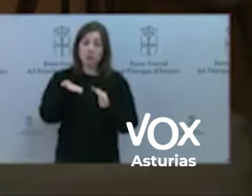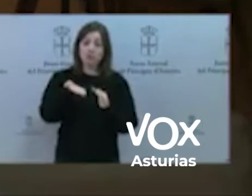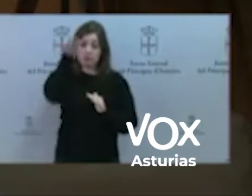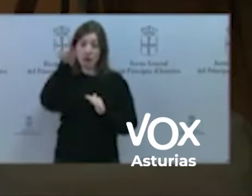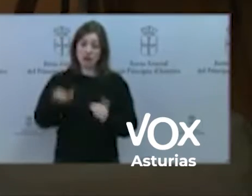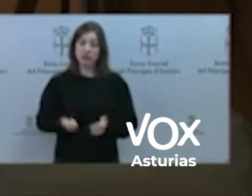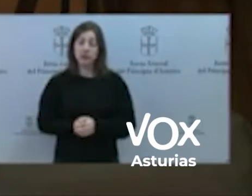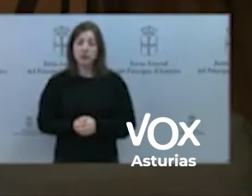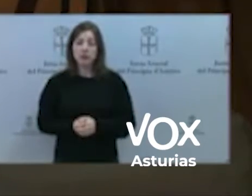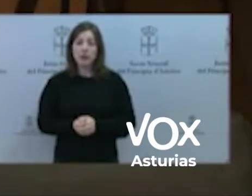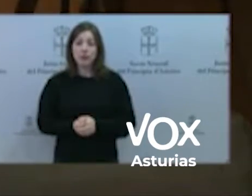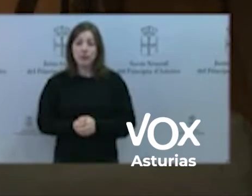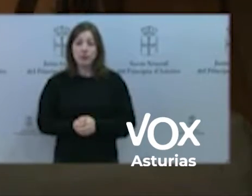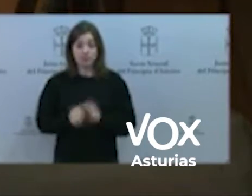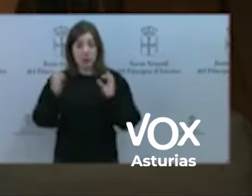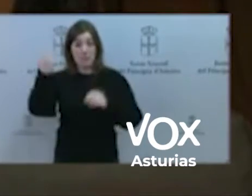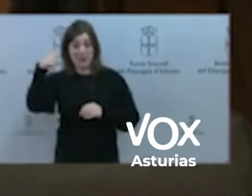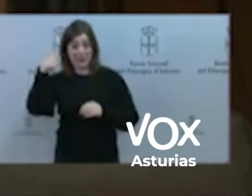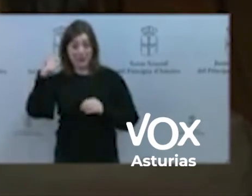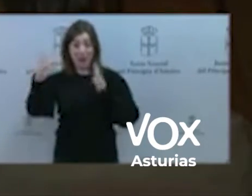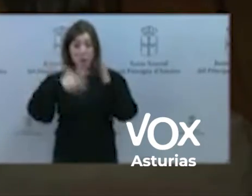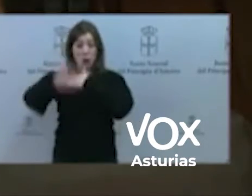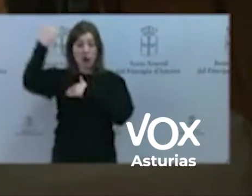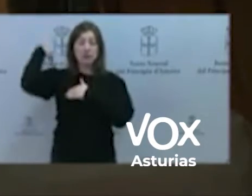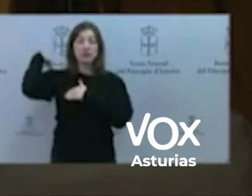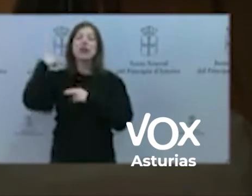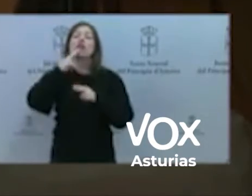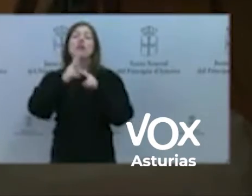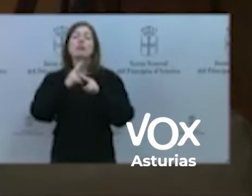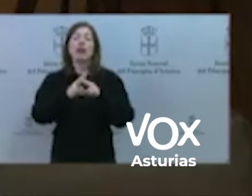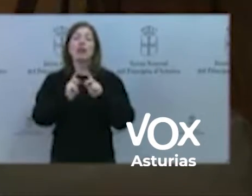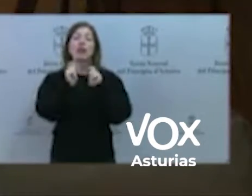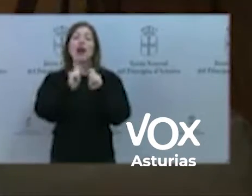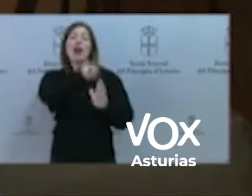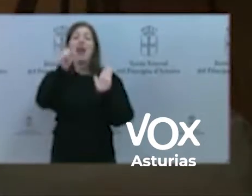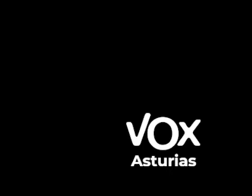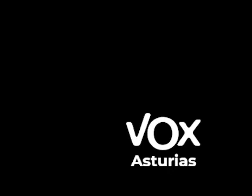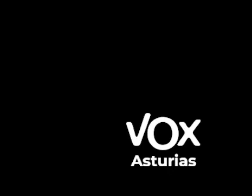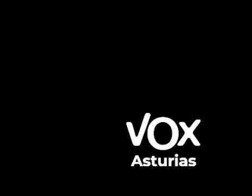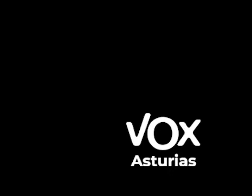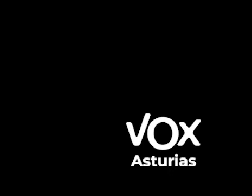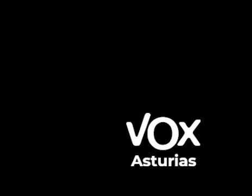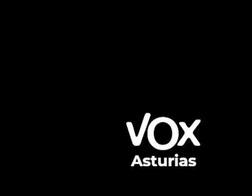tiempos, se llamaba ley seca. Es usted el presidente de la ley seca, la sequía del turismo y de la hostelería.